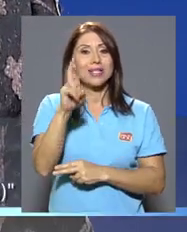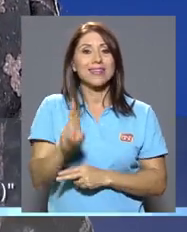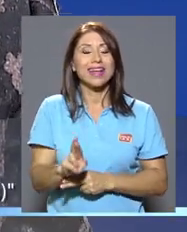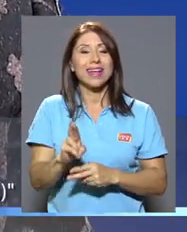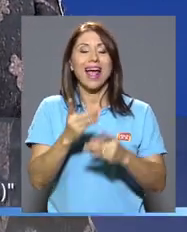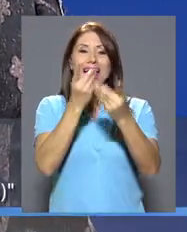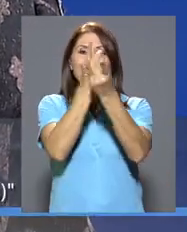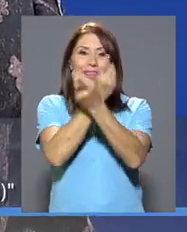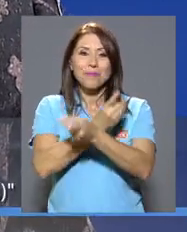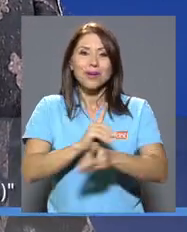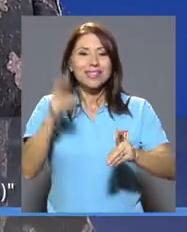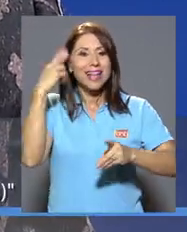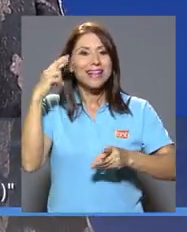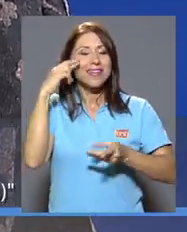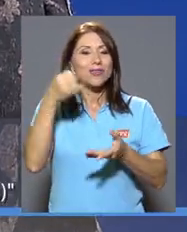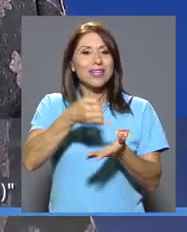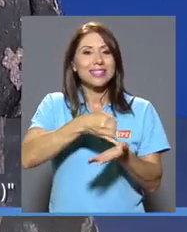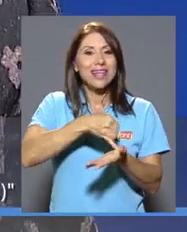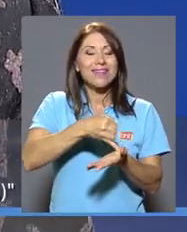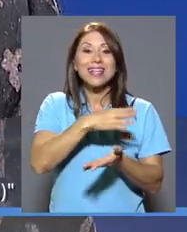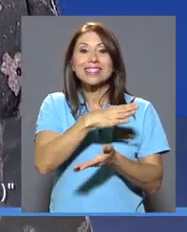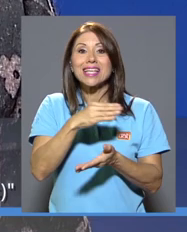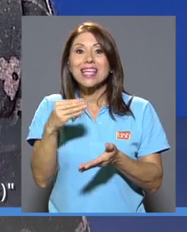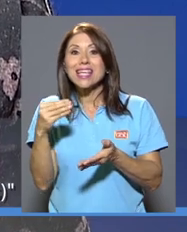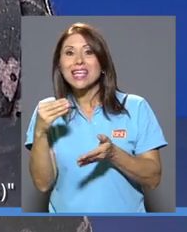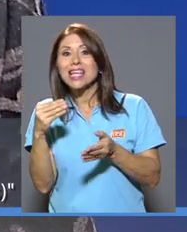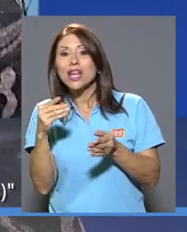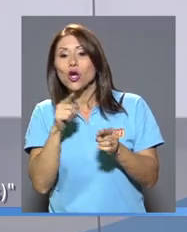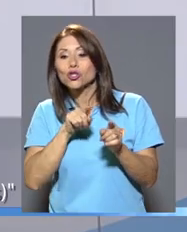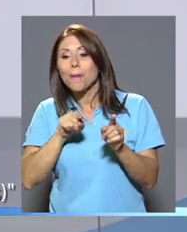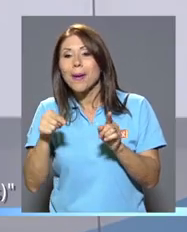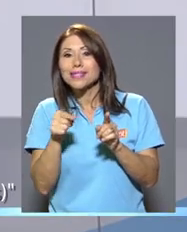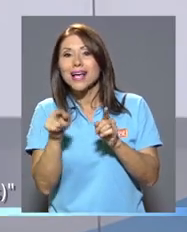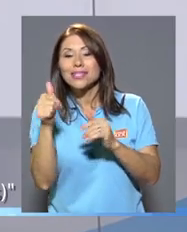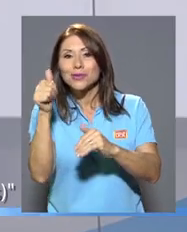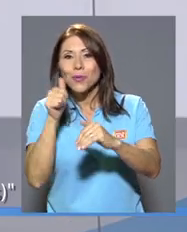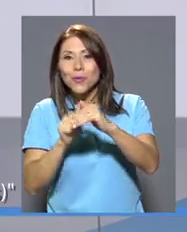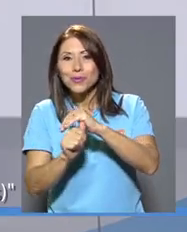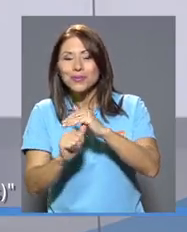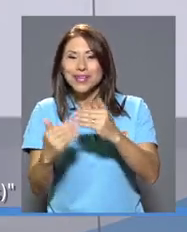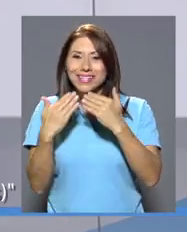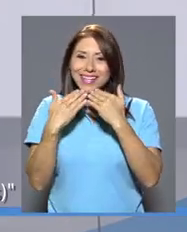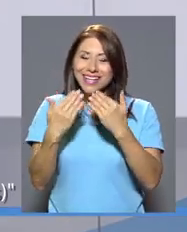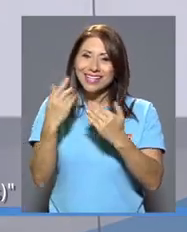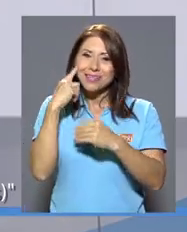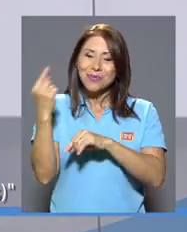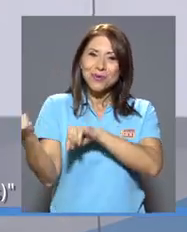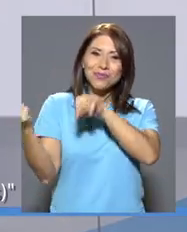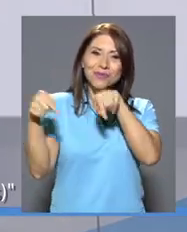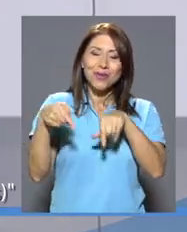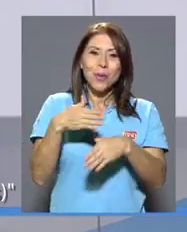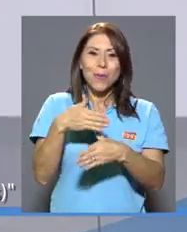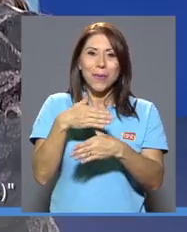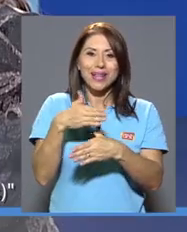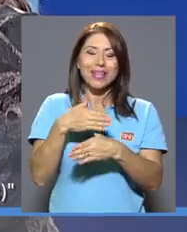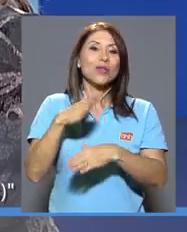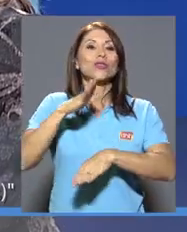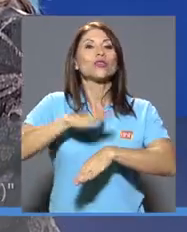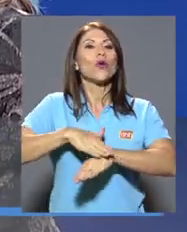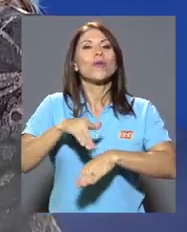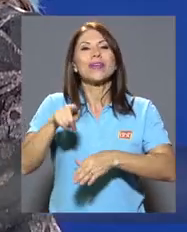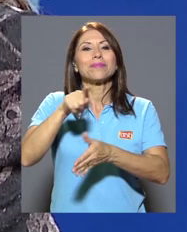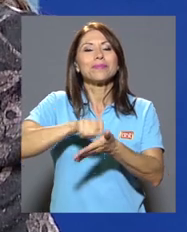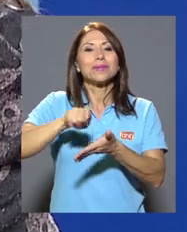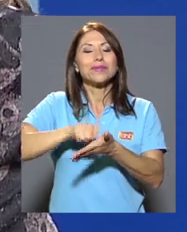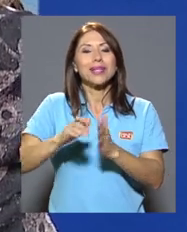de las razones débiles y los pasajes ocultos muchísimas gracias de verdad por habernos compartido un ratito el contenido de